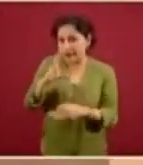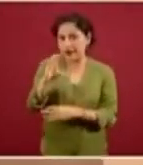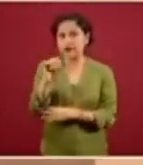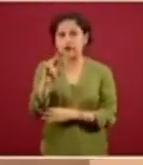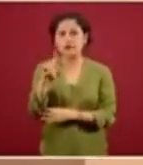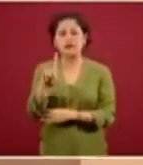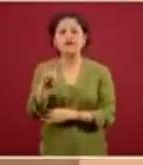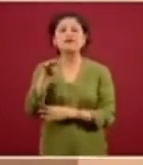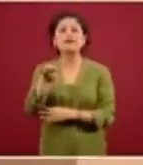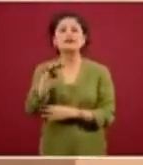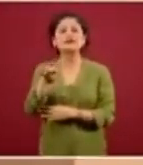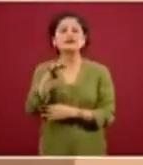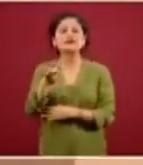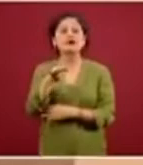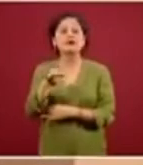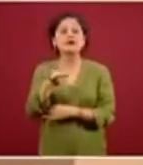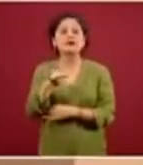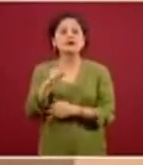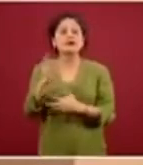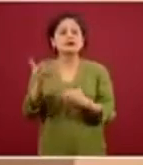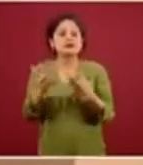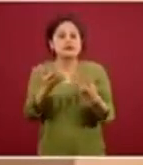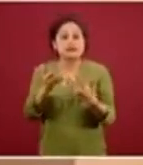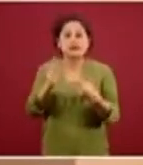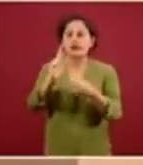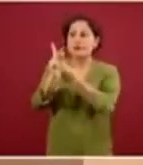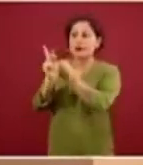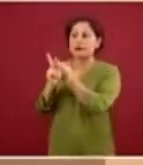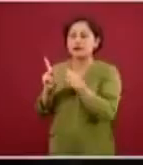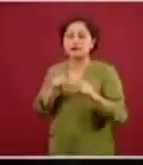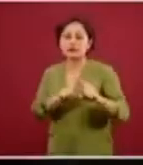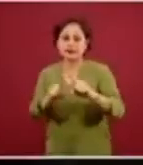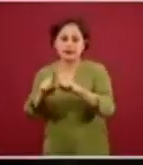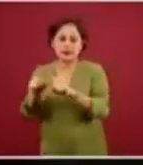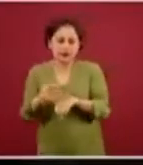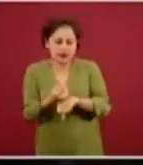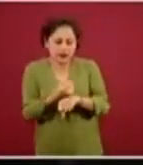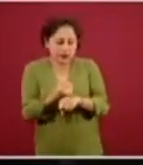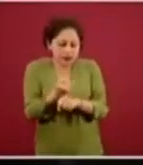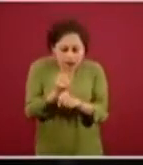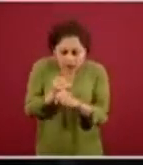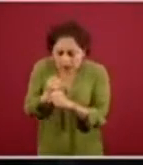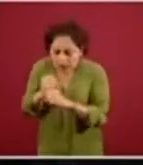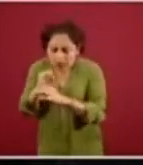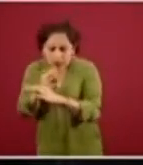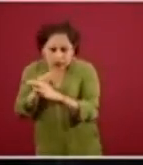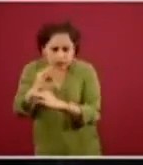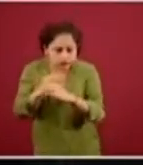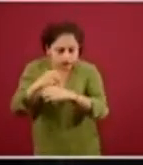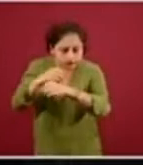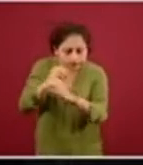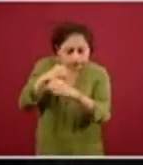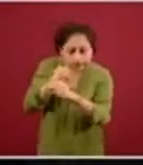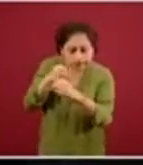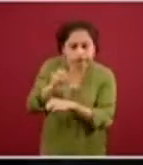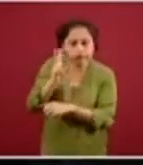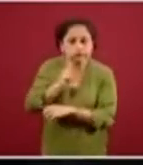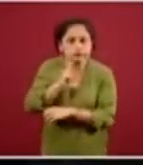uso terapéutico de plasma convaleciente para tratamiento de COVID-19. Experiencias que ustedes pueden ver